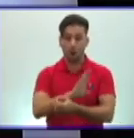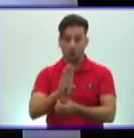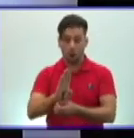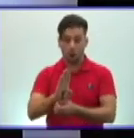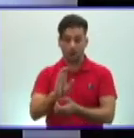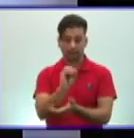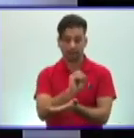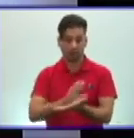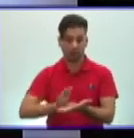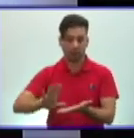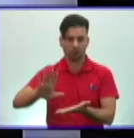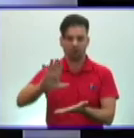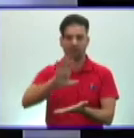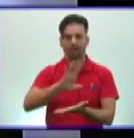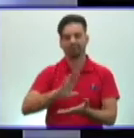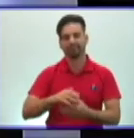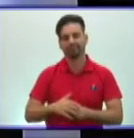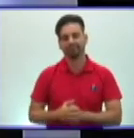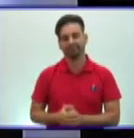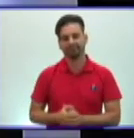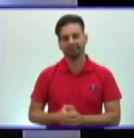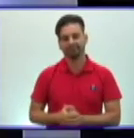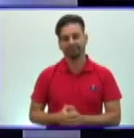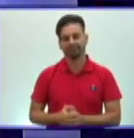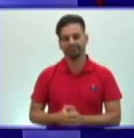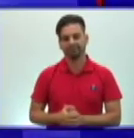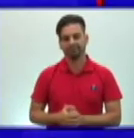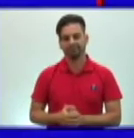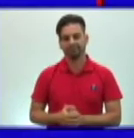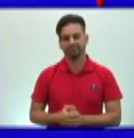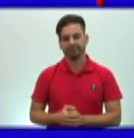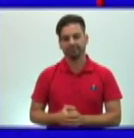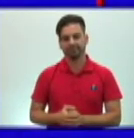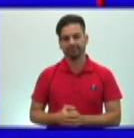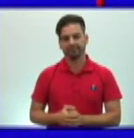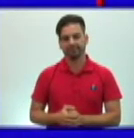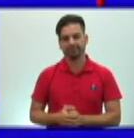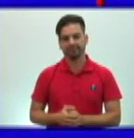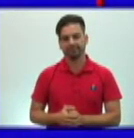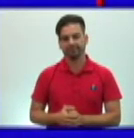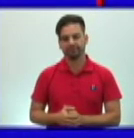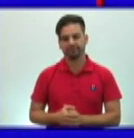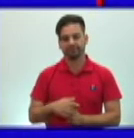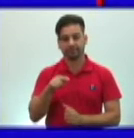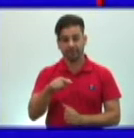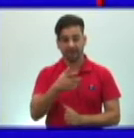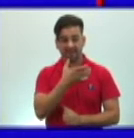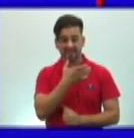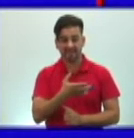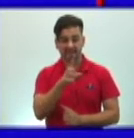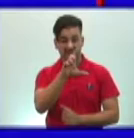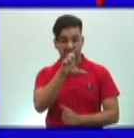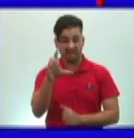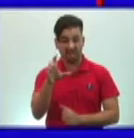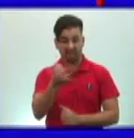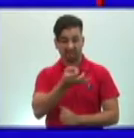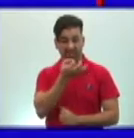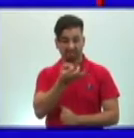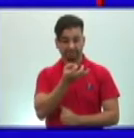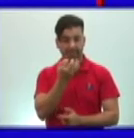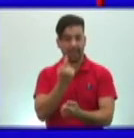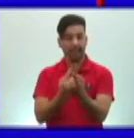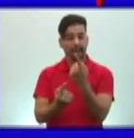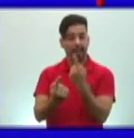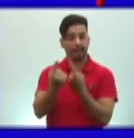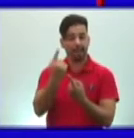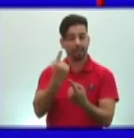con toda la sociedad. Y sigue diciendo Fidel en este sentido un elemento esencial. Algunos vieron